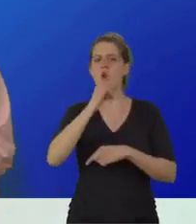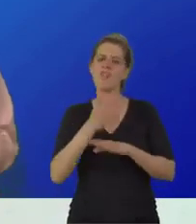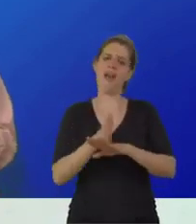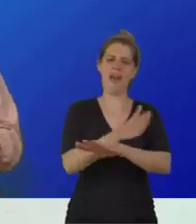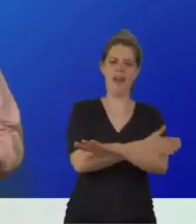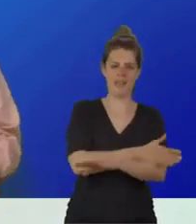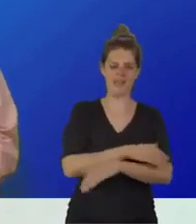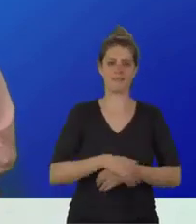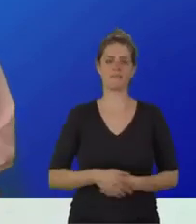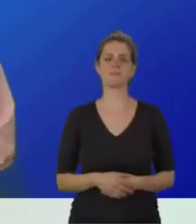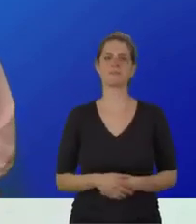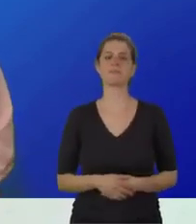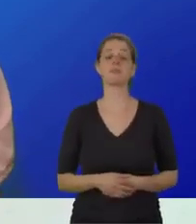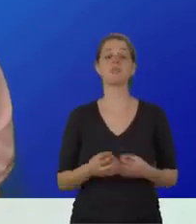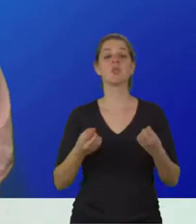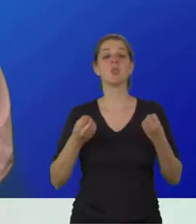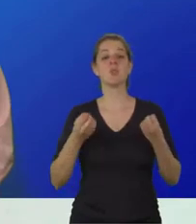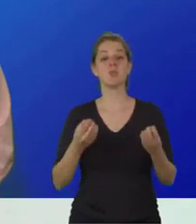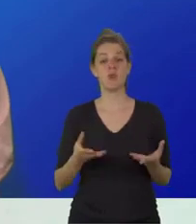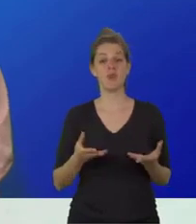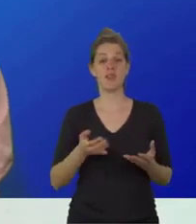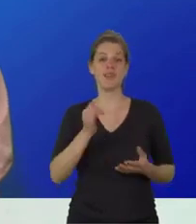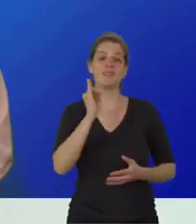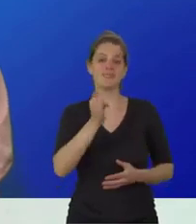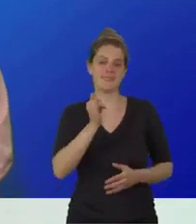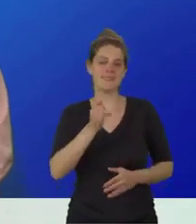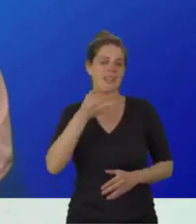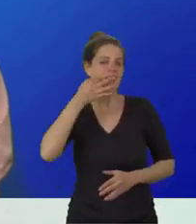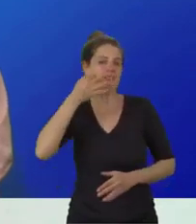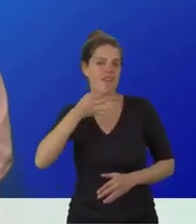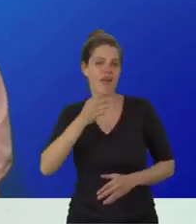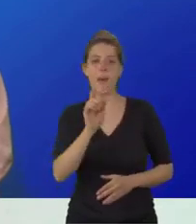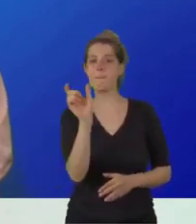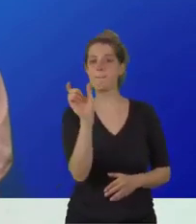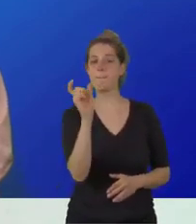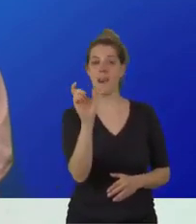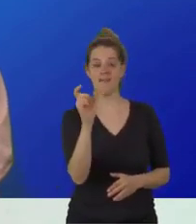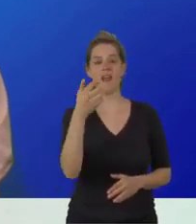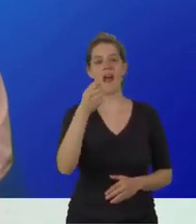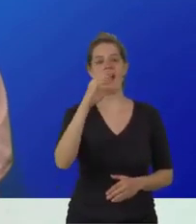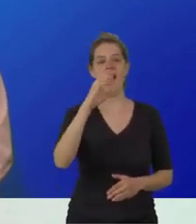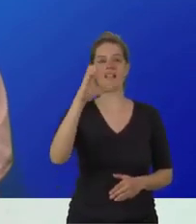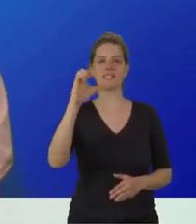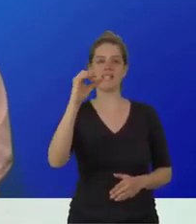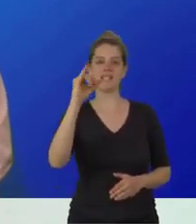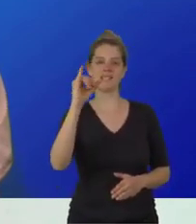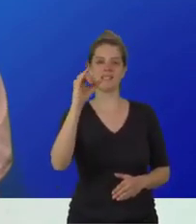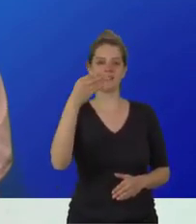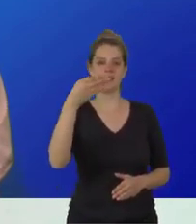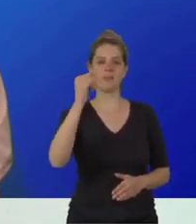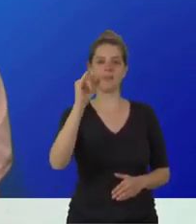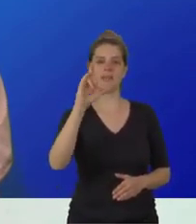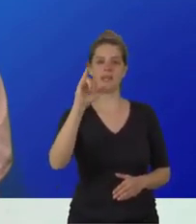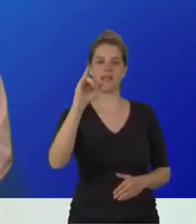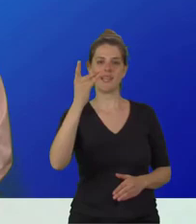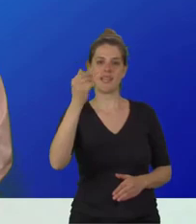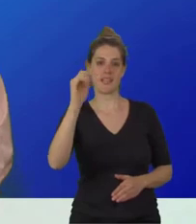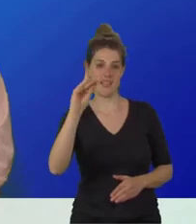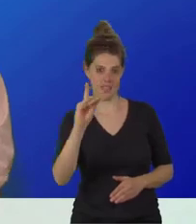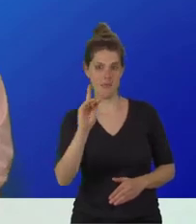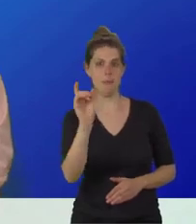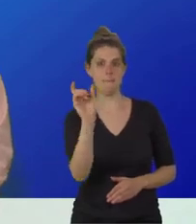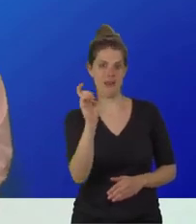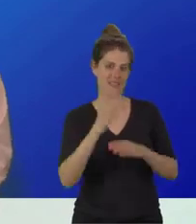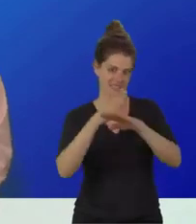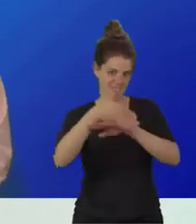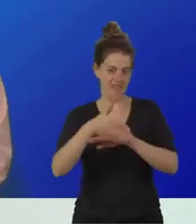Pero voy a ir un poquito antes, porque si bien es cierto que la palabra accesibilidad es la palabra que actualmente